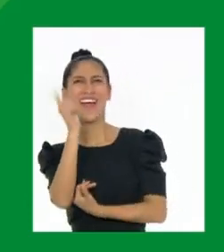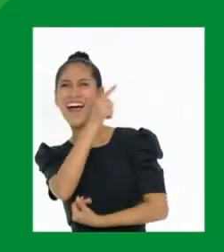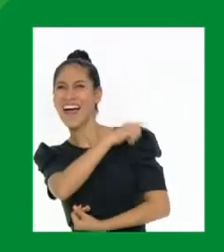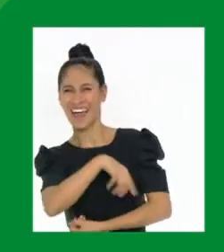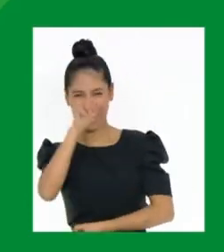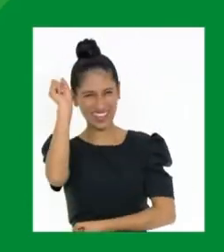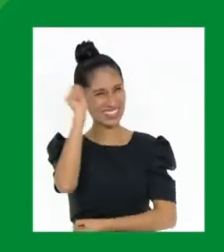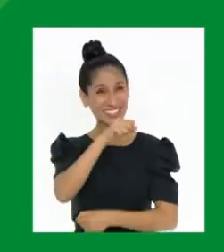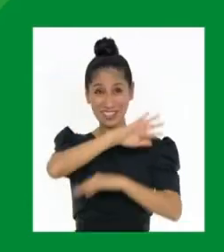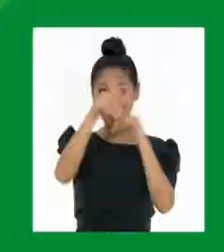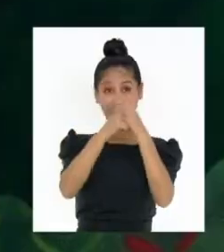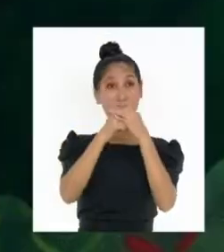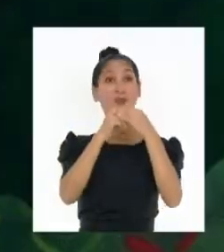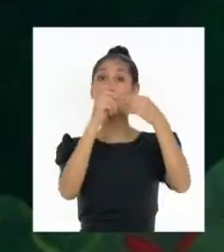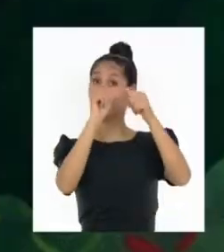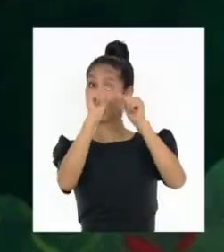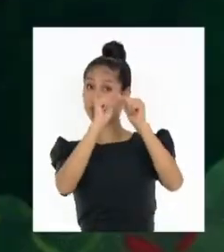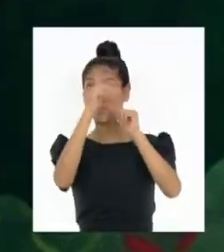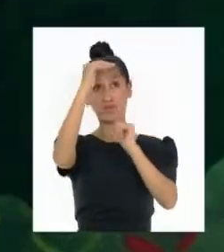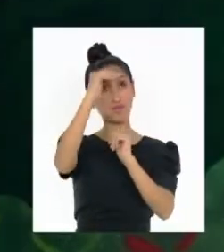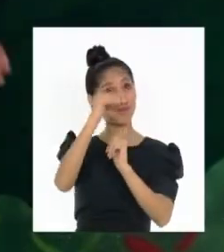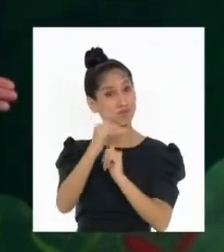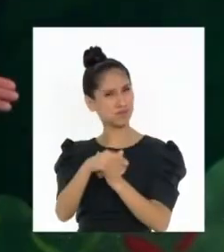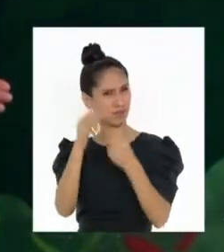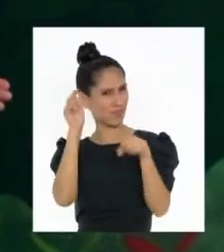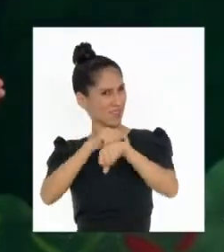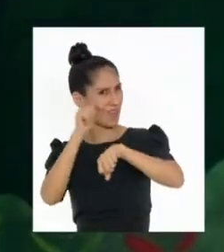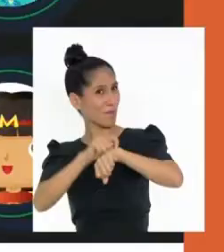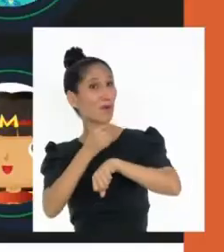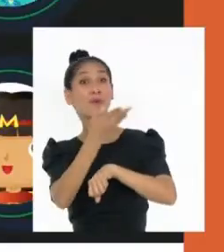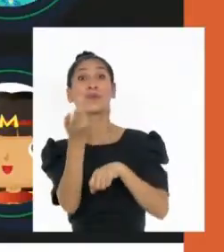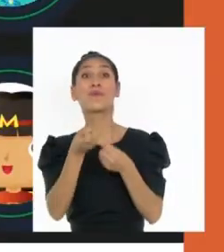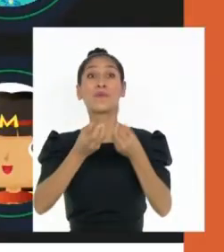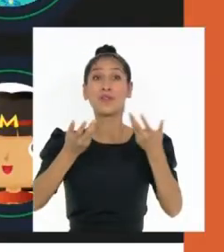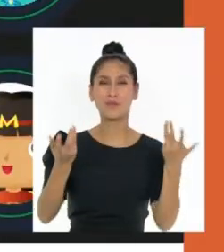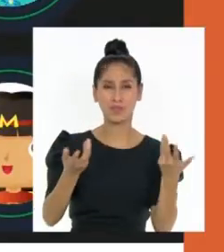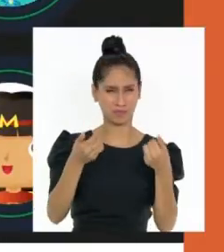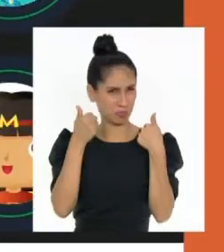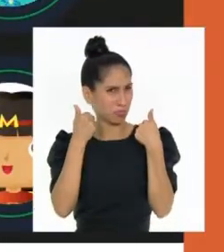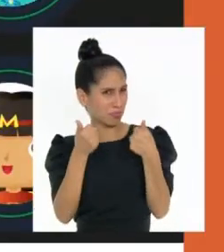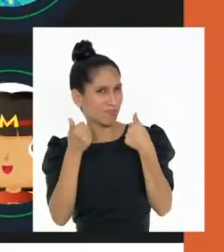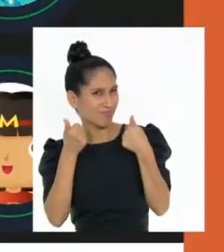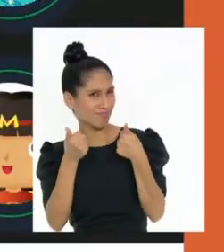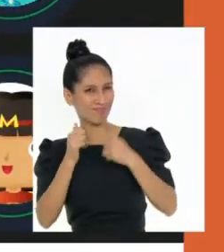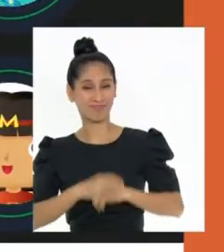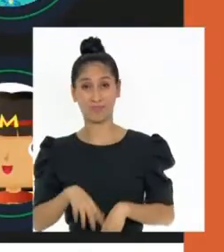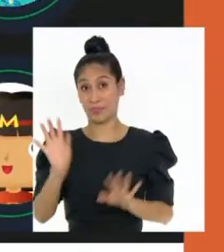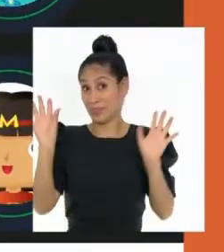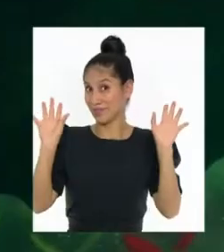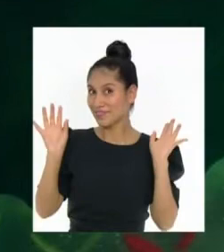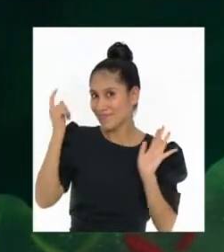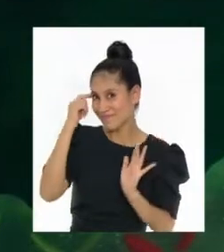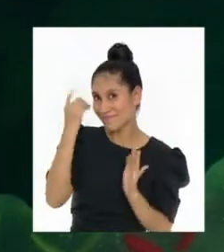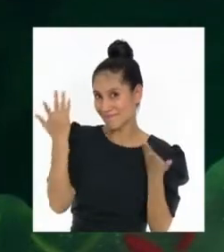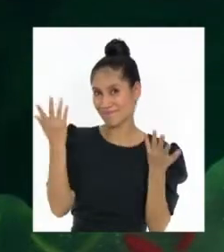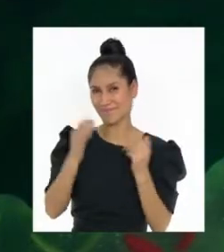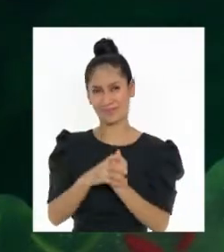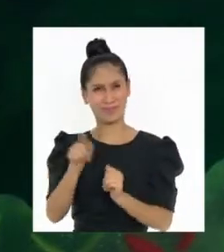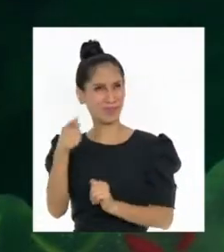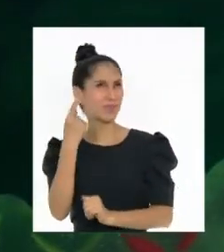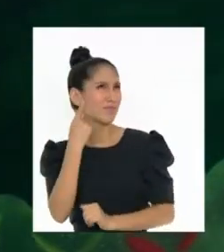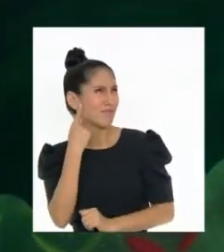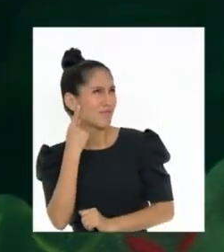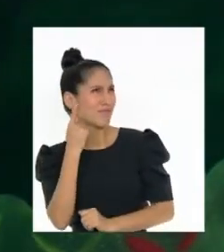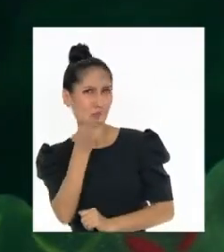¡Todo está enumerado! ¡Tiempo! ¿Cómo les fue? Bastante bien, creo. He escuchado lo que han